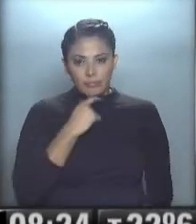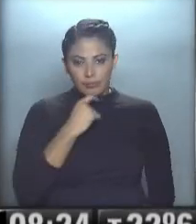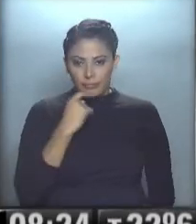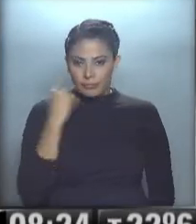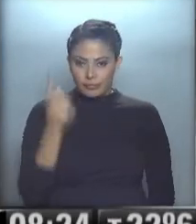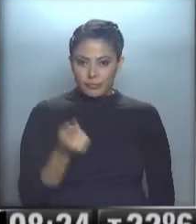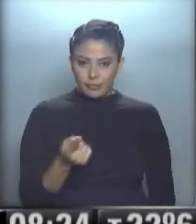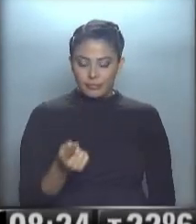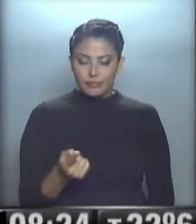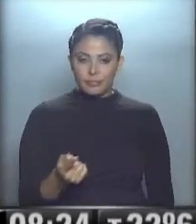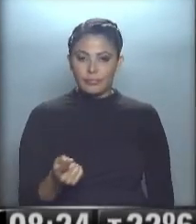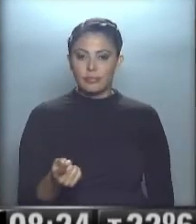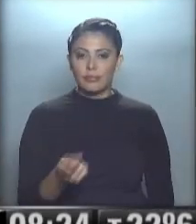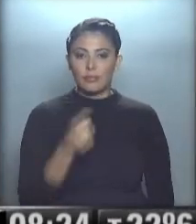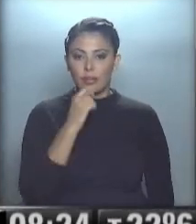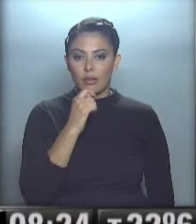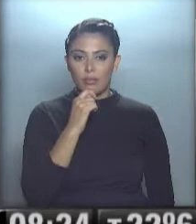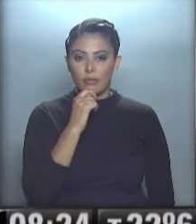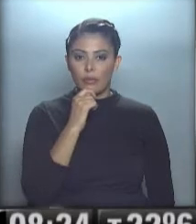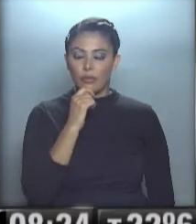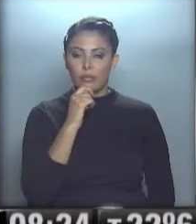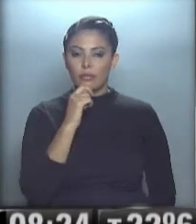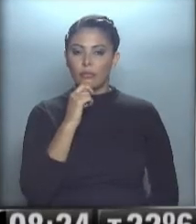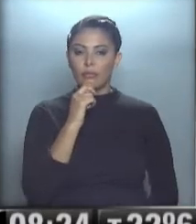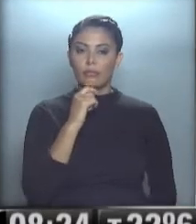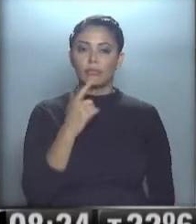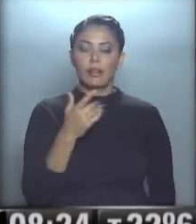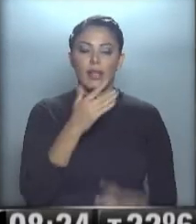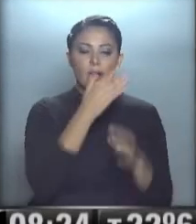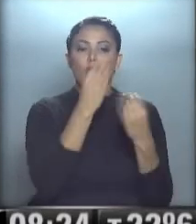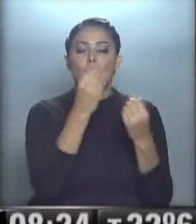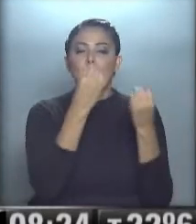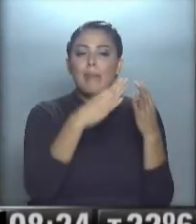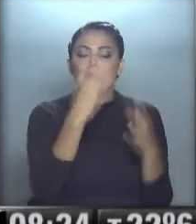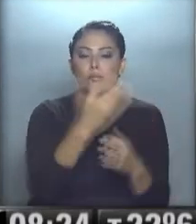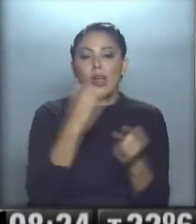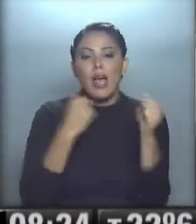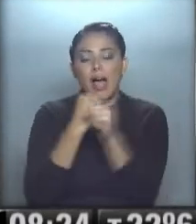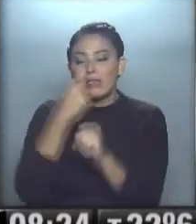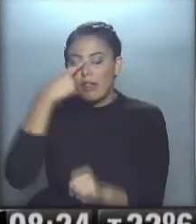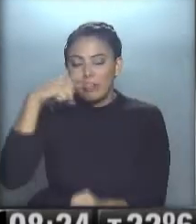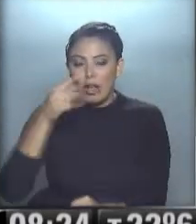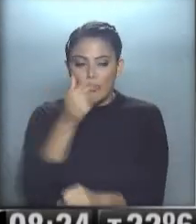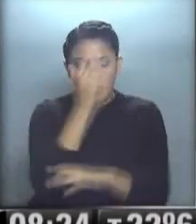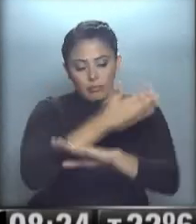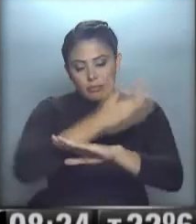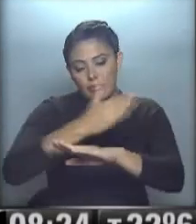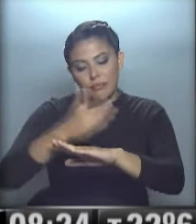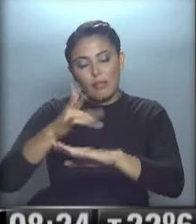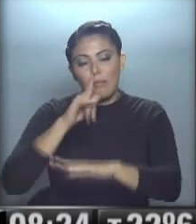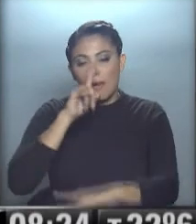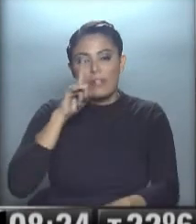lo siguiente. En el caso concreto de las cadenas de valor, creo que las herramientas que tiene el Estado son